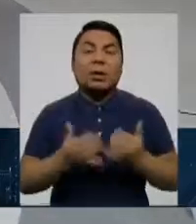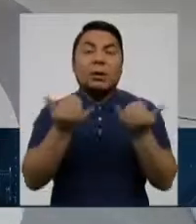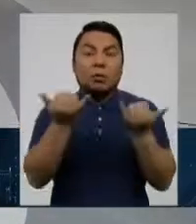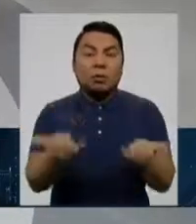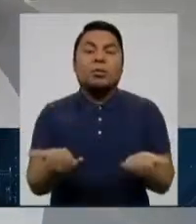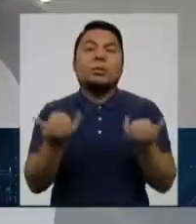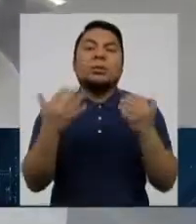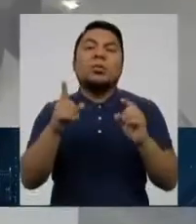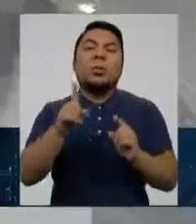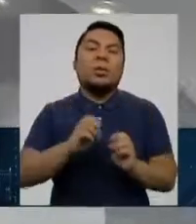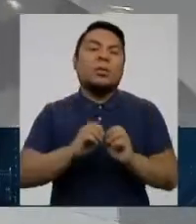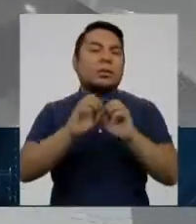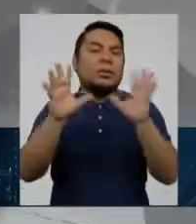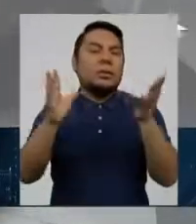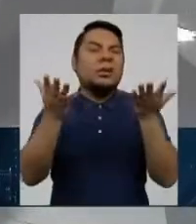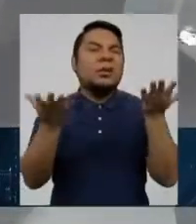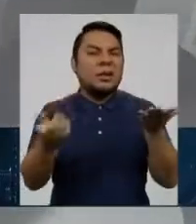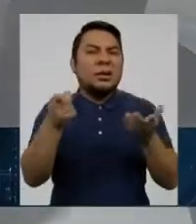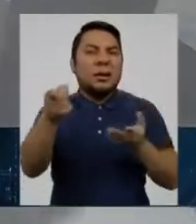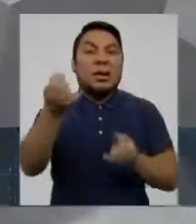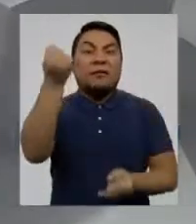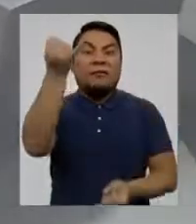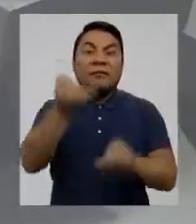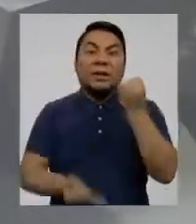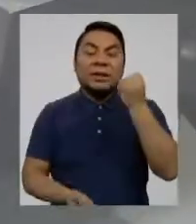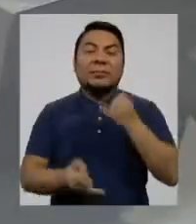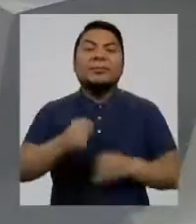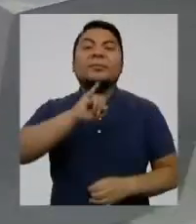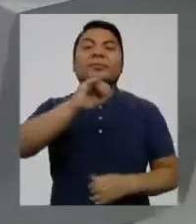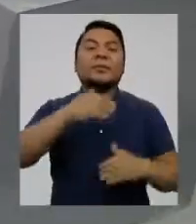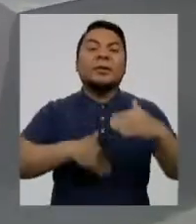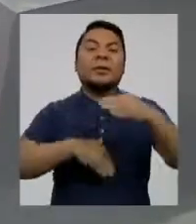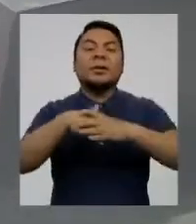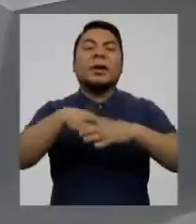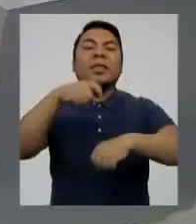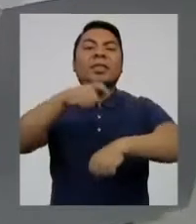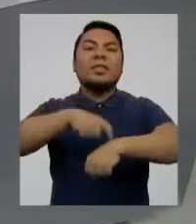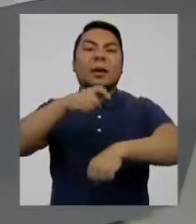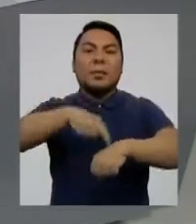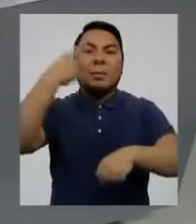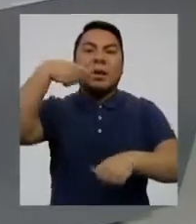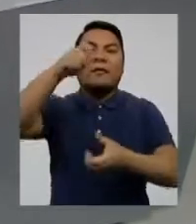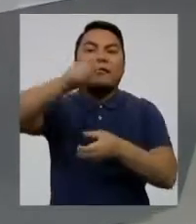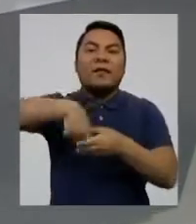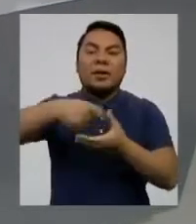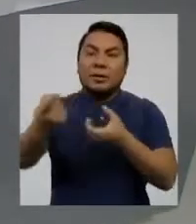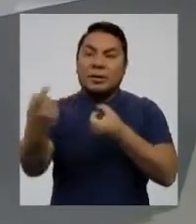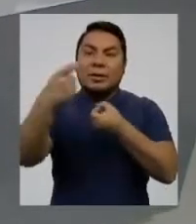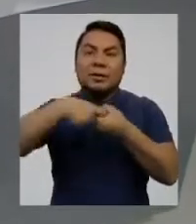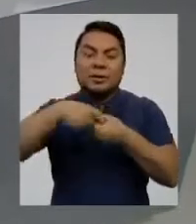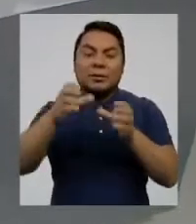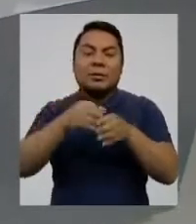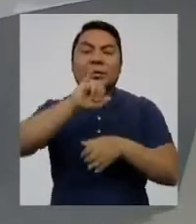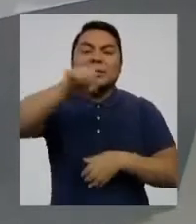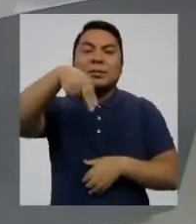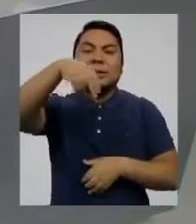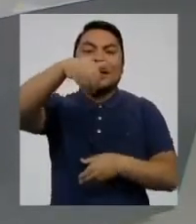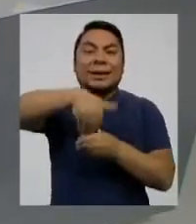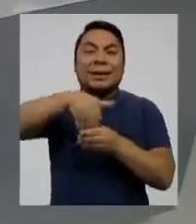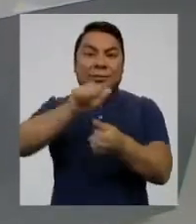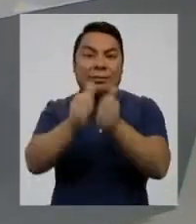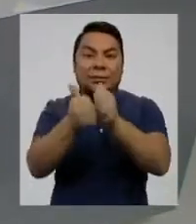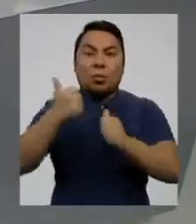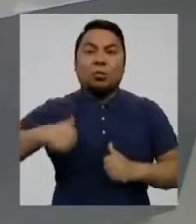molestias y hoy es un día en el cual culminan las inscripciones a los candidatos a la alcaldía de Lima. Dean Cárdenas nos tiene